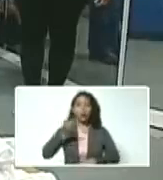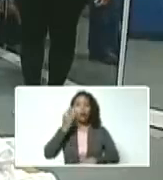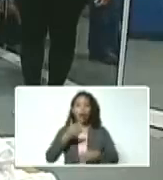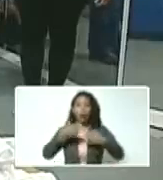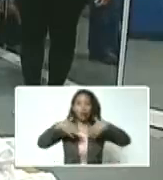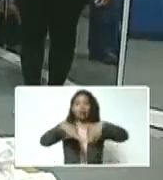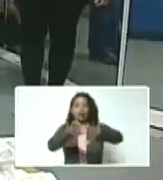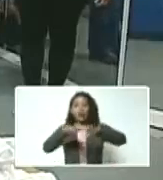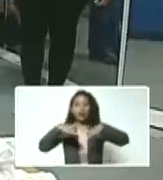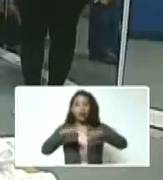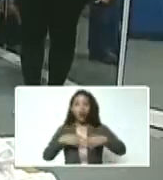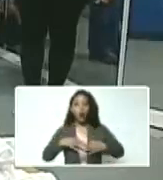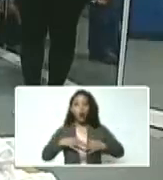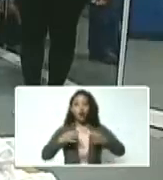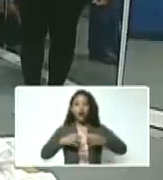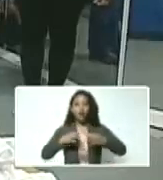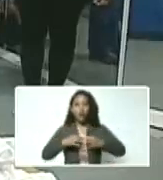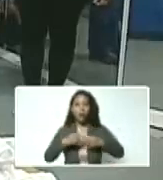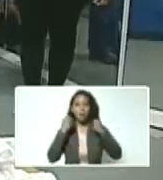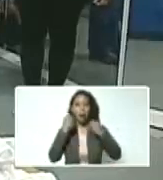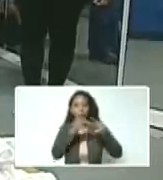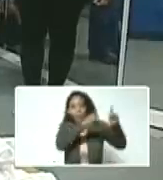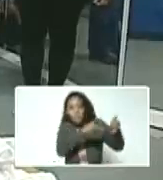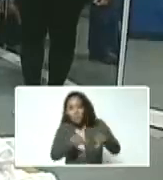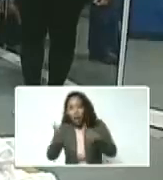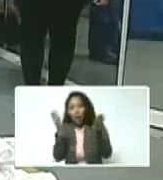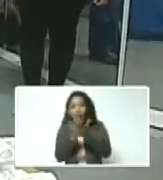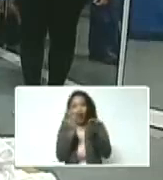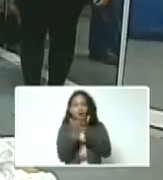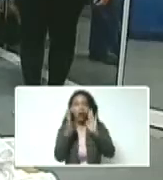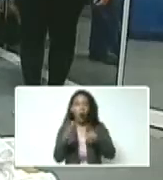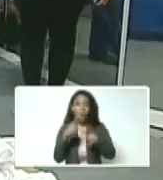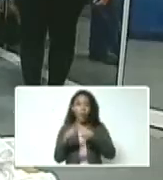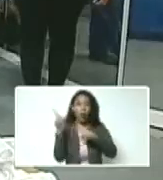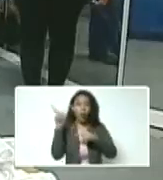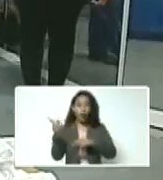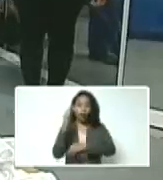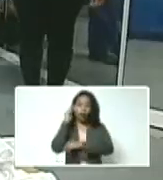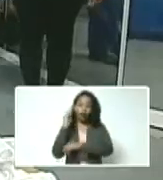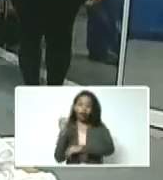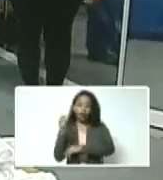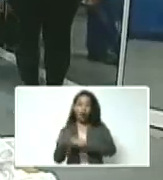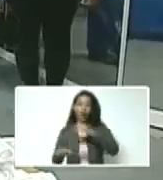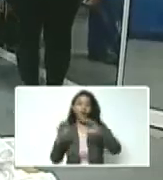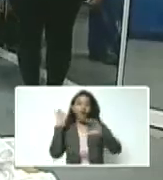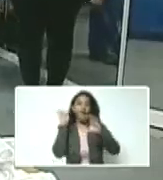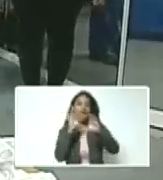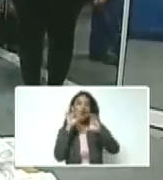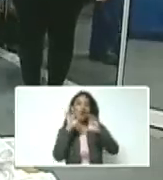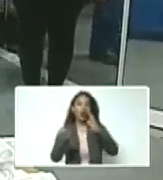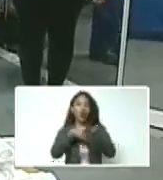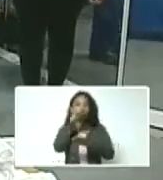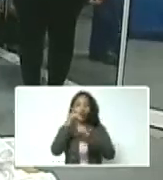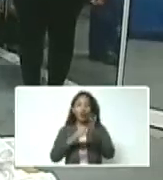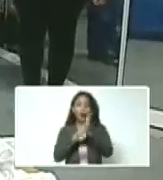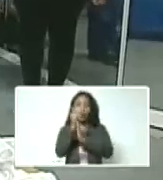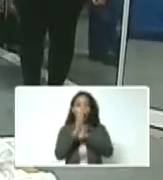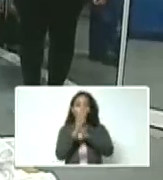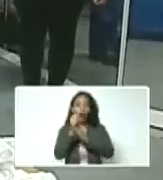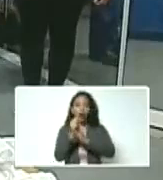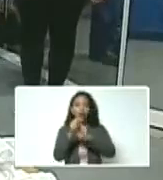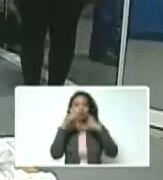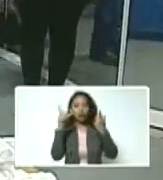de uniformes para el plan escolar. Pero han sido financiados por el Fondo Nacional de Emprendedores a través de